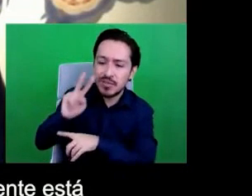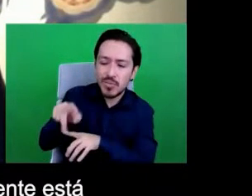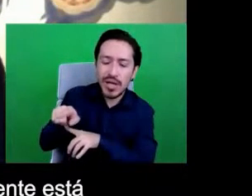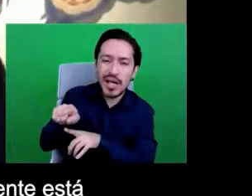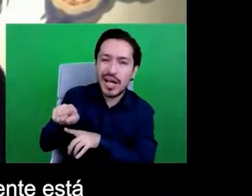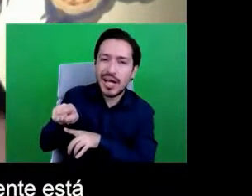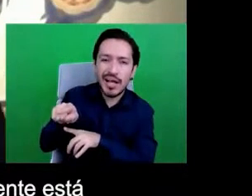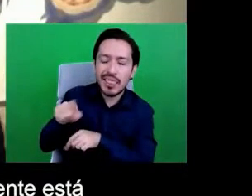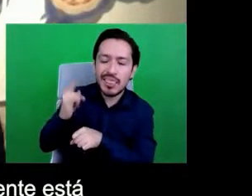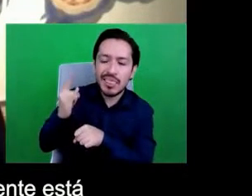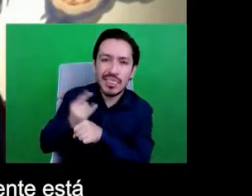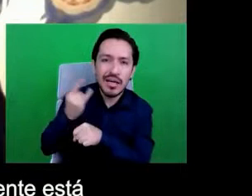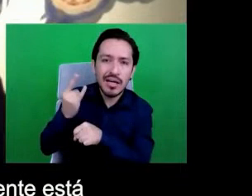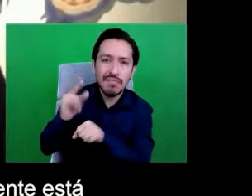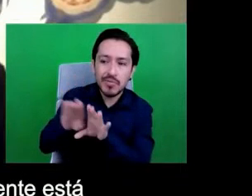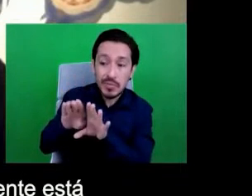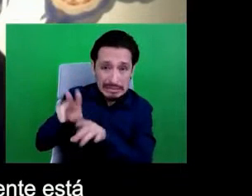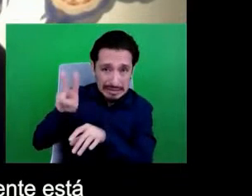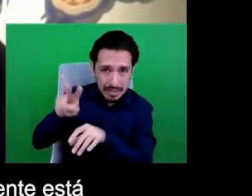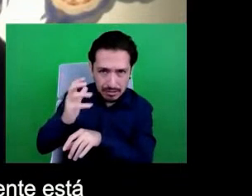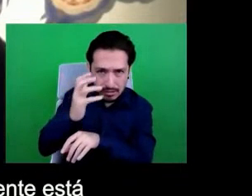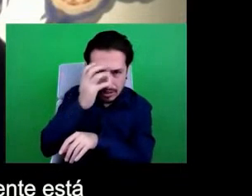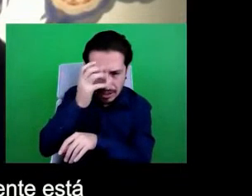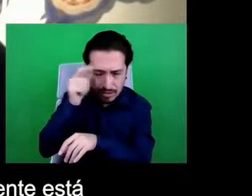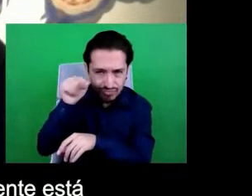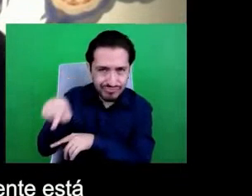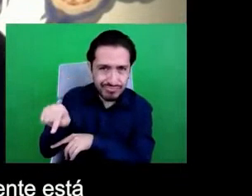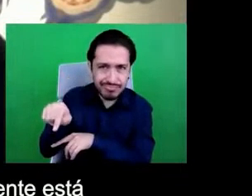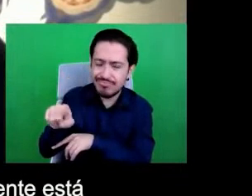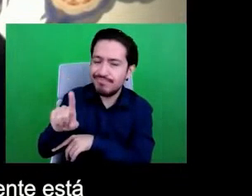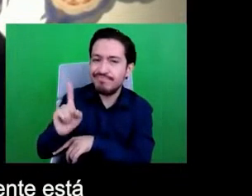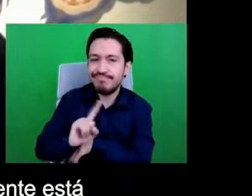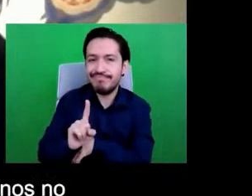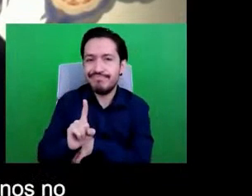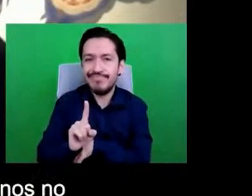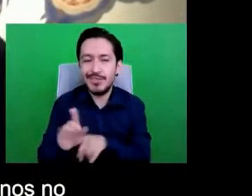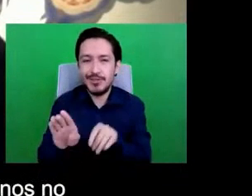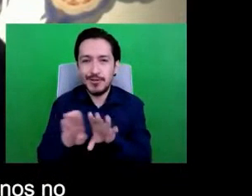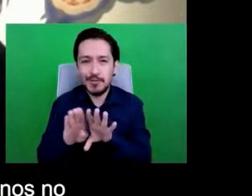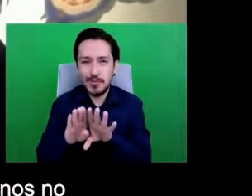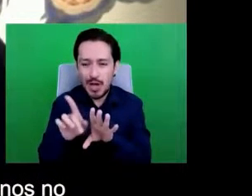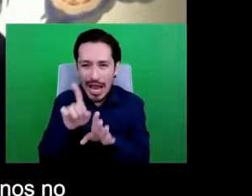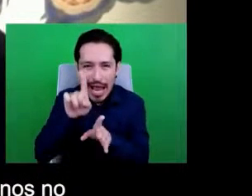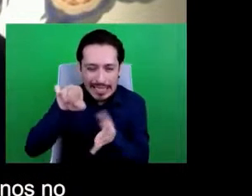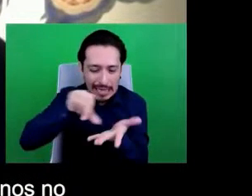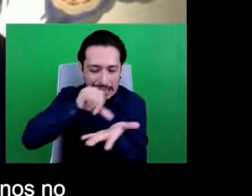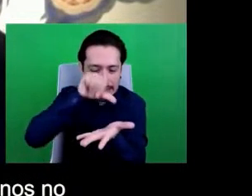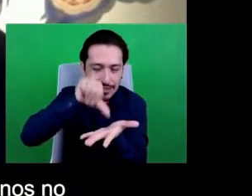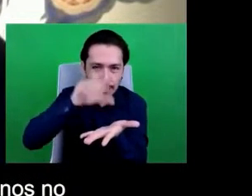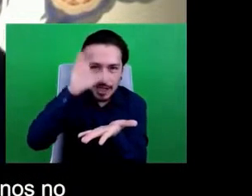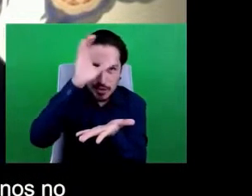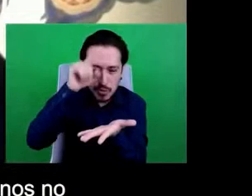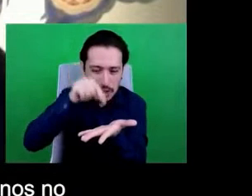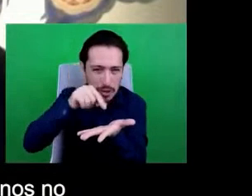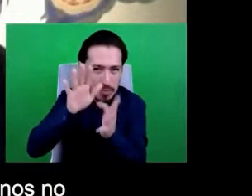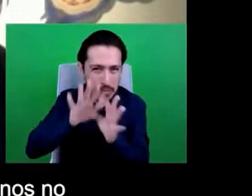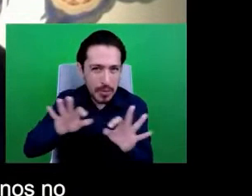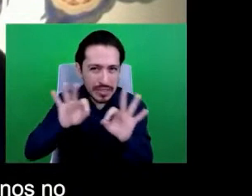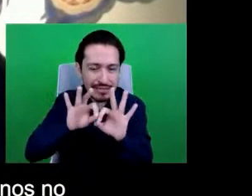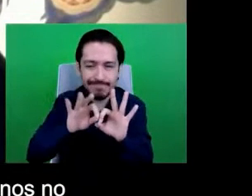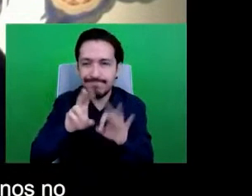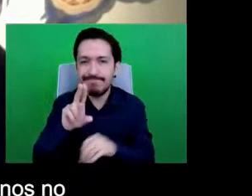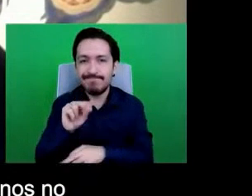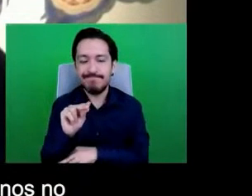ni un gran negocio, aunque finalmente está al centro de la cultura. Lo más importante es que nosotros como ciudadanos